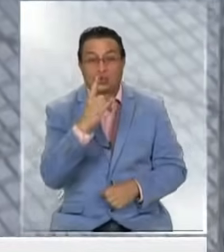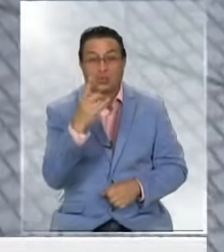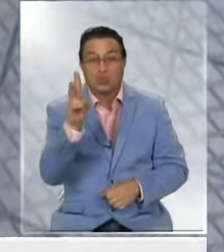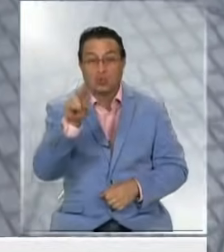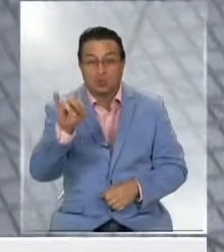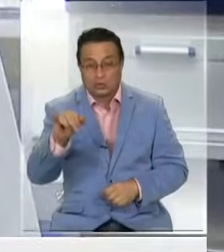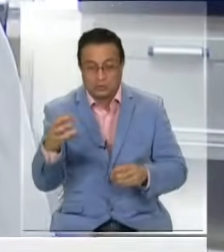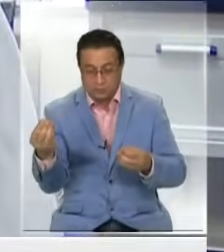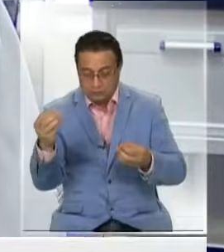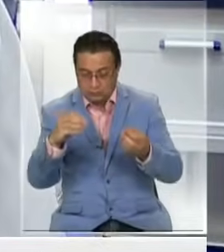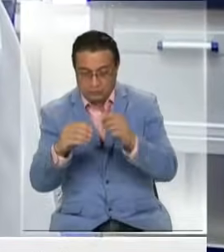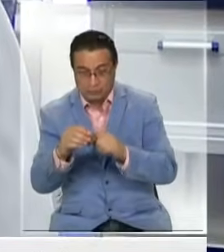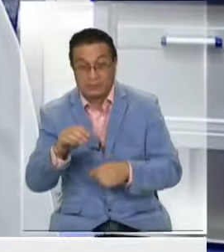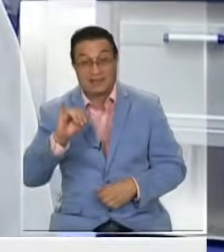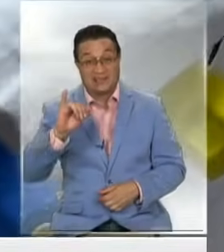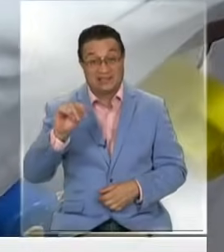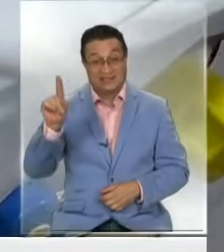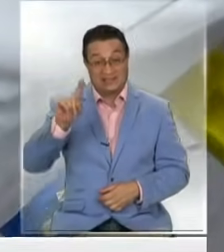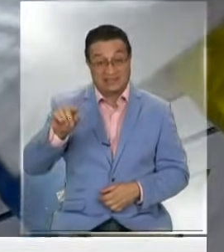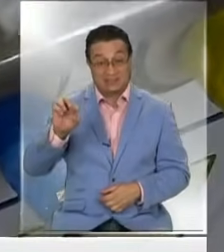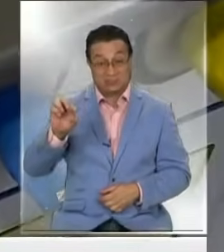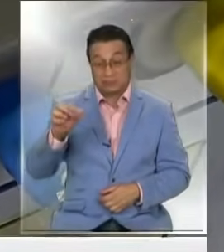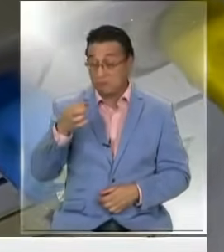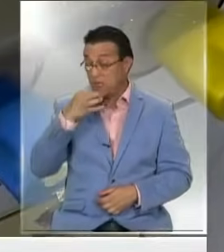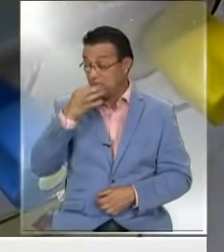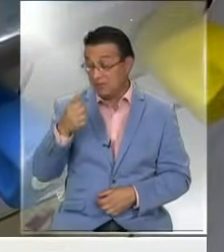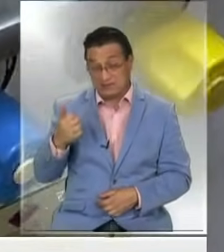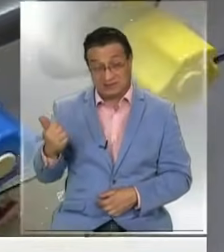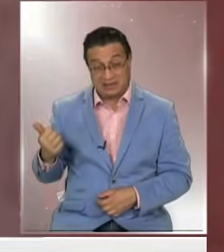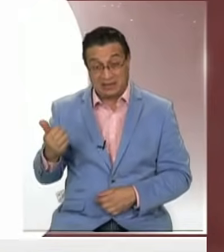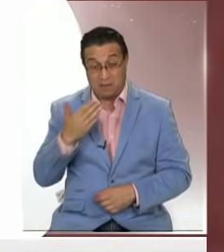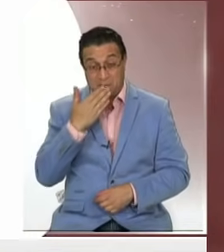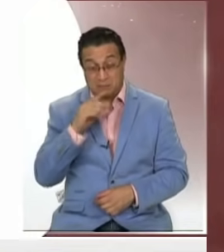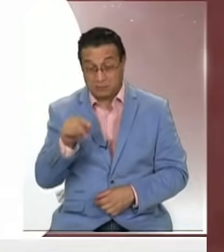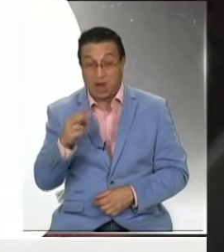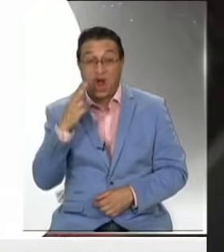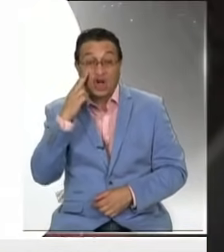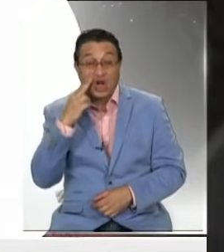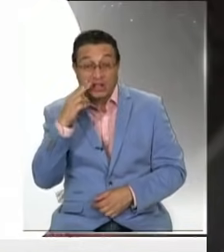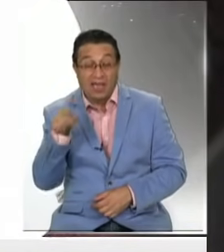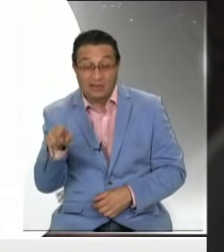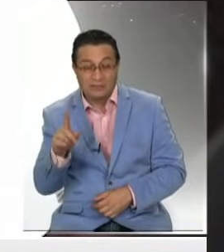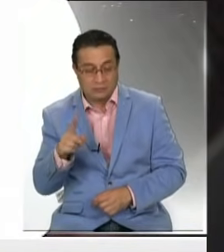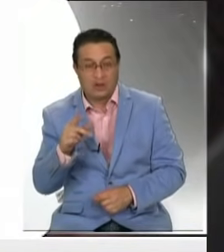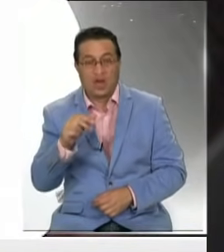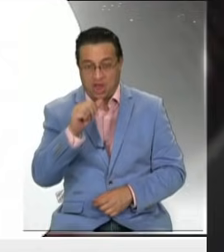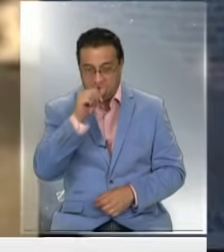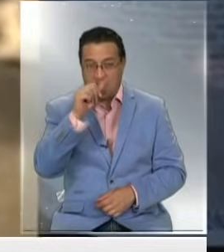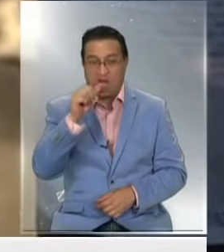demostrado el químico del ISP, Boris Dufault, es mucho más que un polvo rosado. Es una droga que,